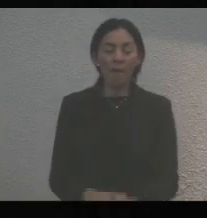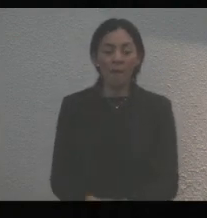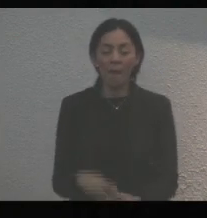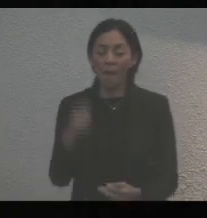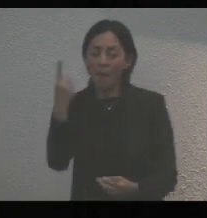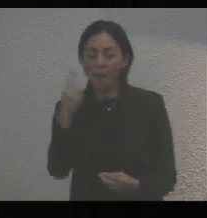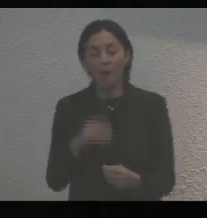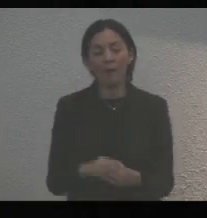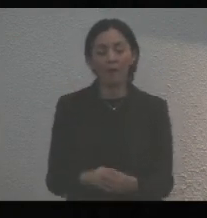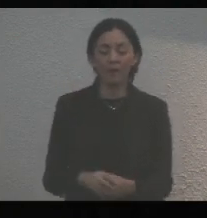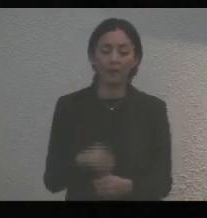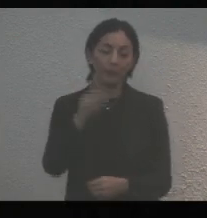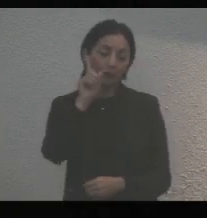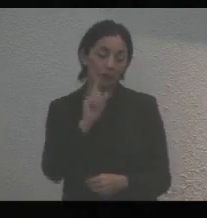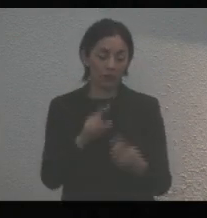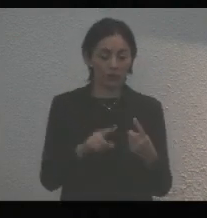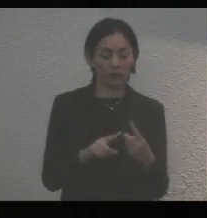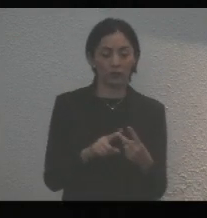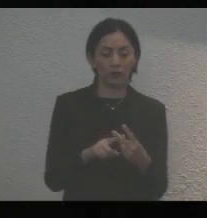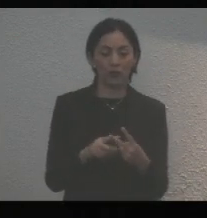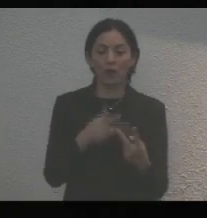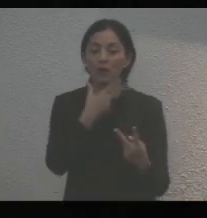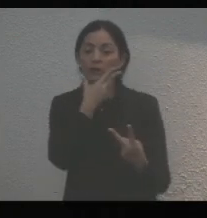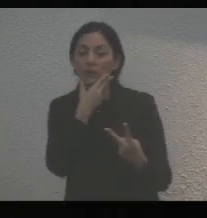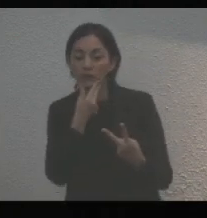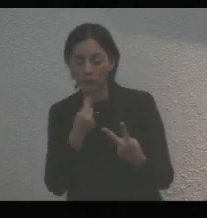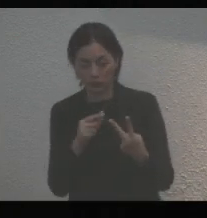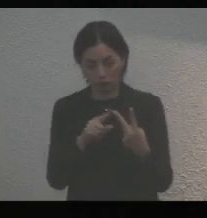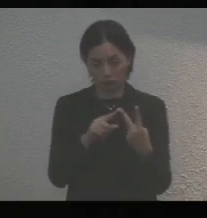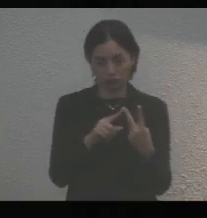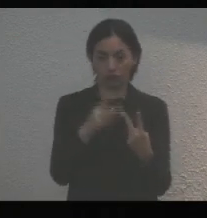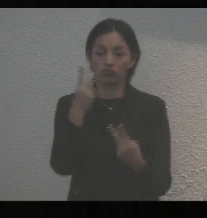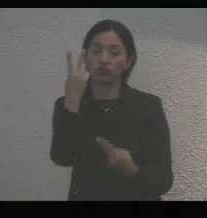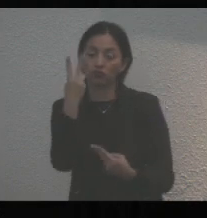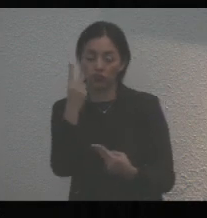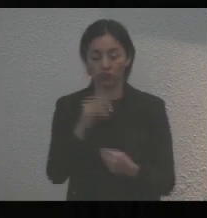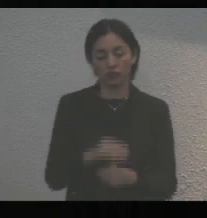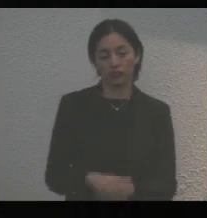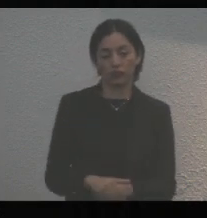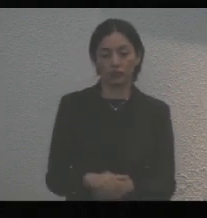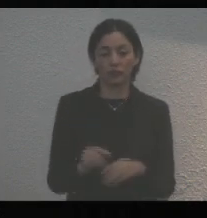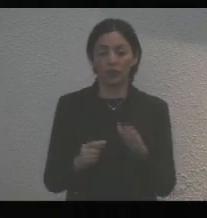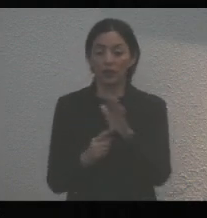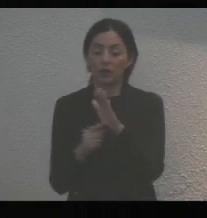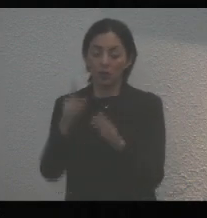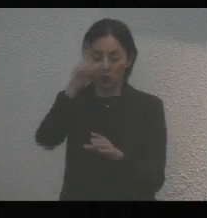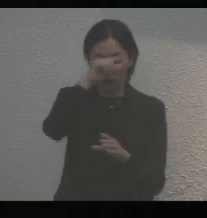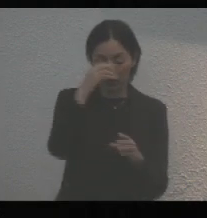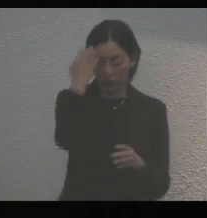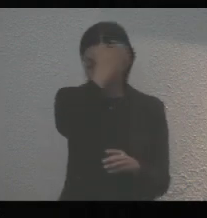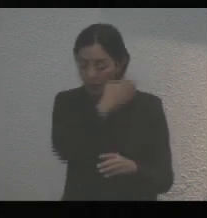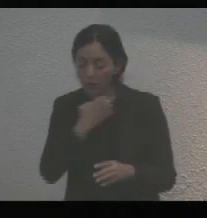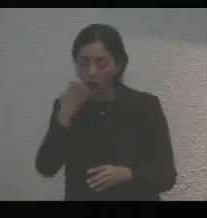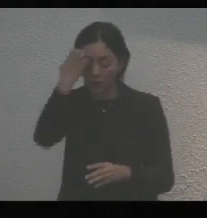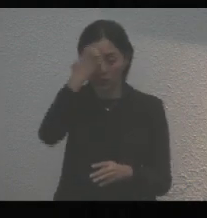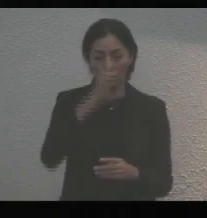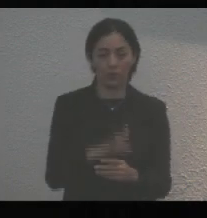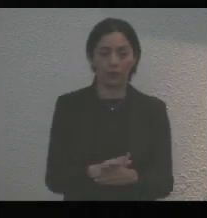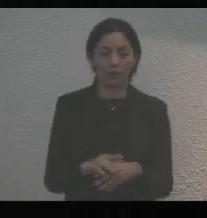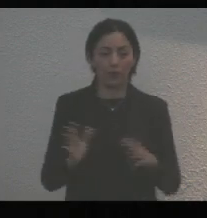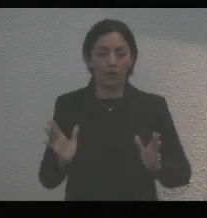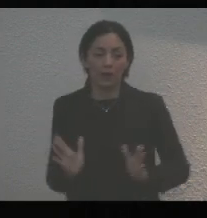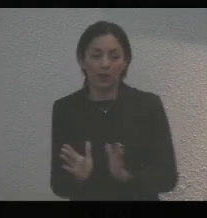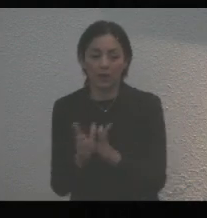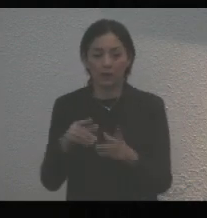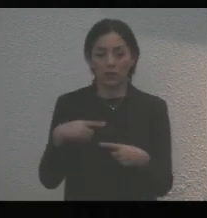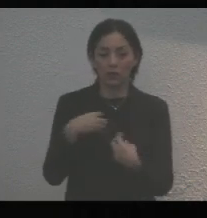una del género femenino y una del género masculino, ante el Consejo de Evaluación, aportando